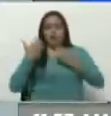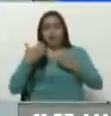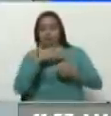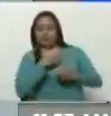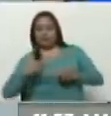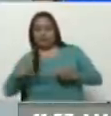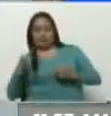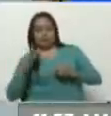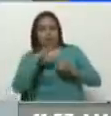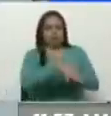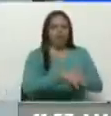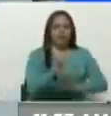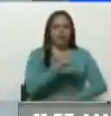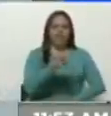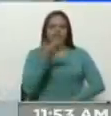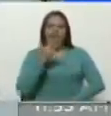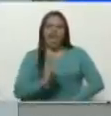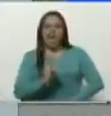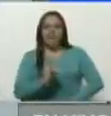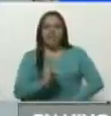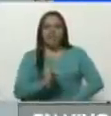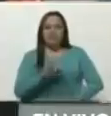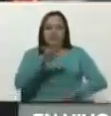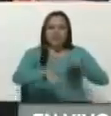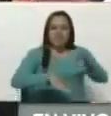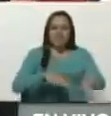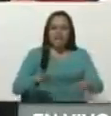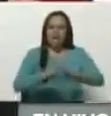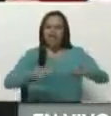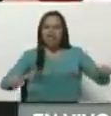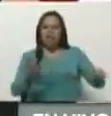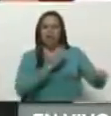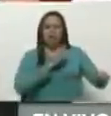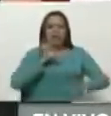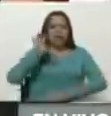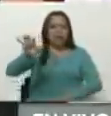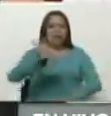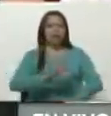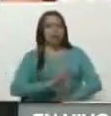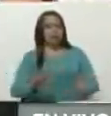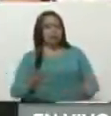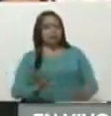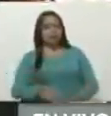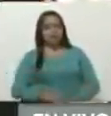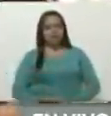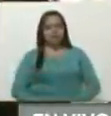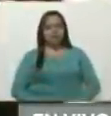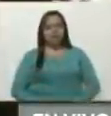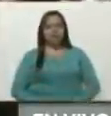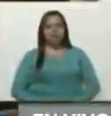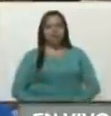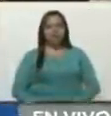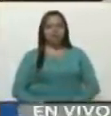ha profanado el suelo sagrado de la patria. Eso.